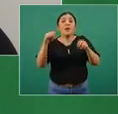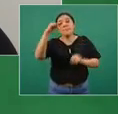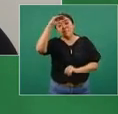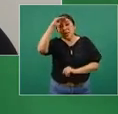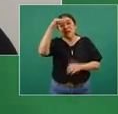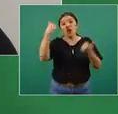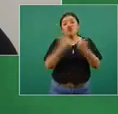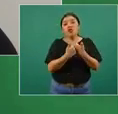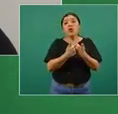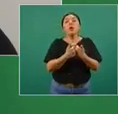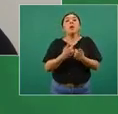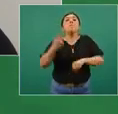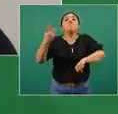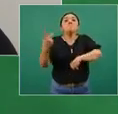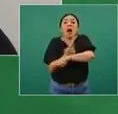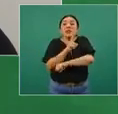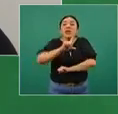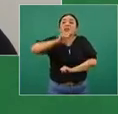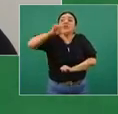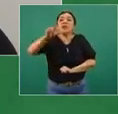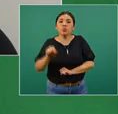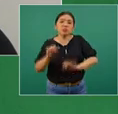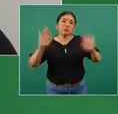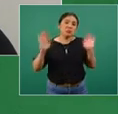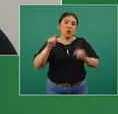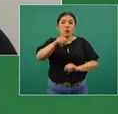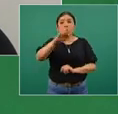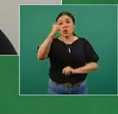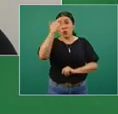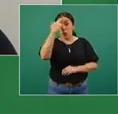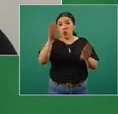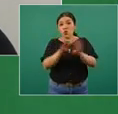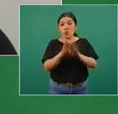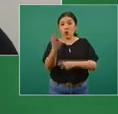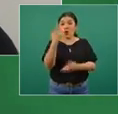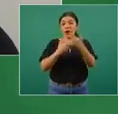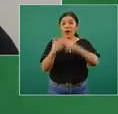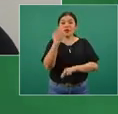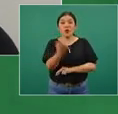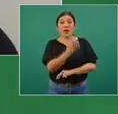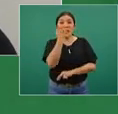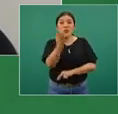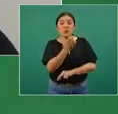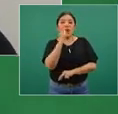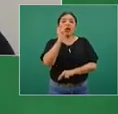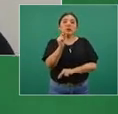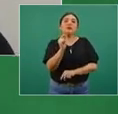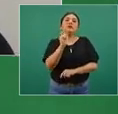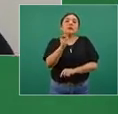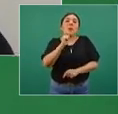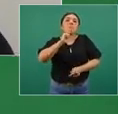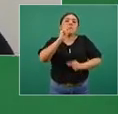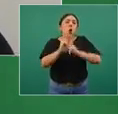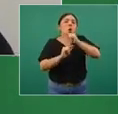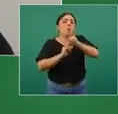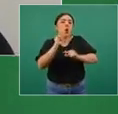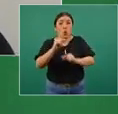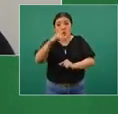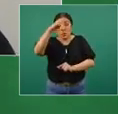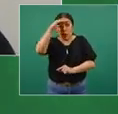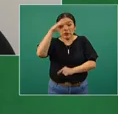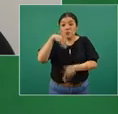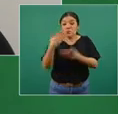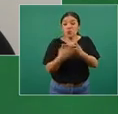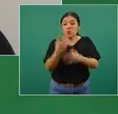directamente con lo que pueda ocurrir más adelante, recordando que el regreso a clases es paulatino, no significa que la próxima